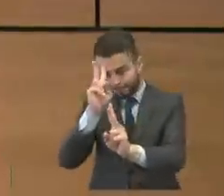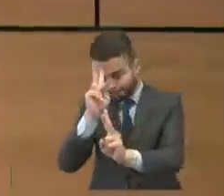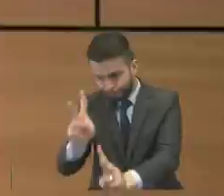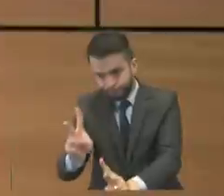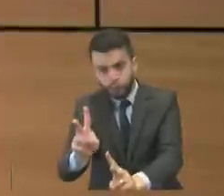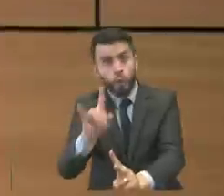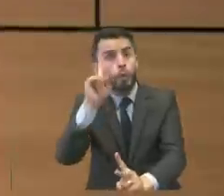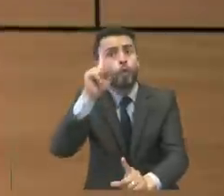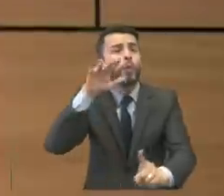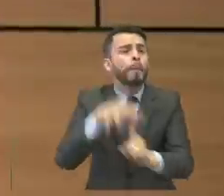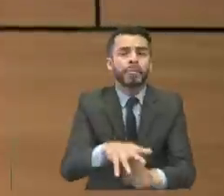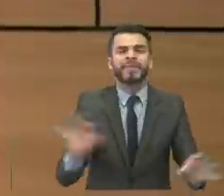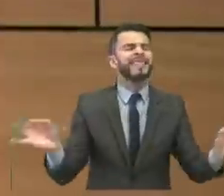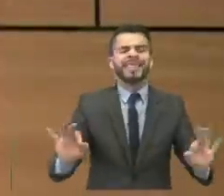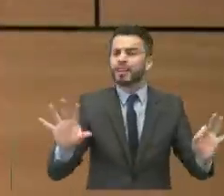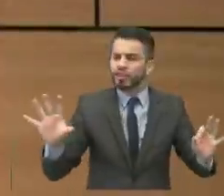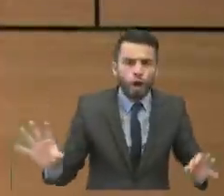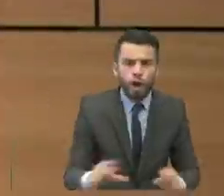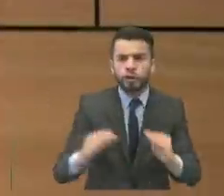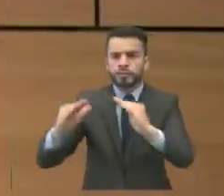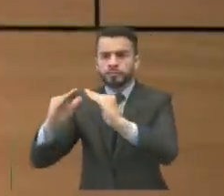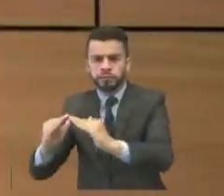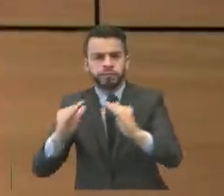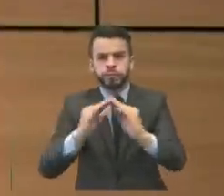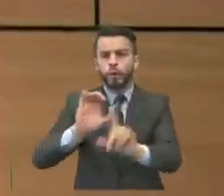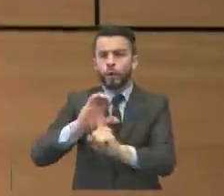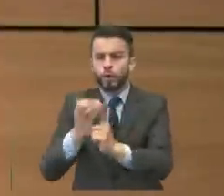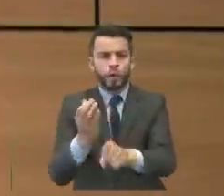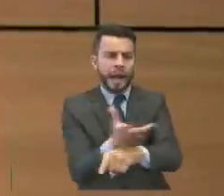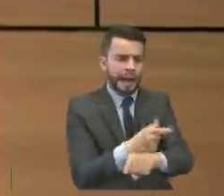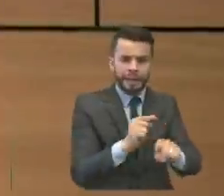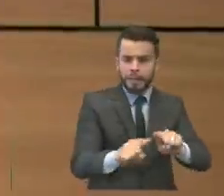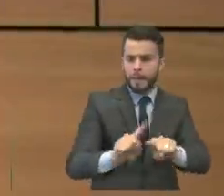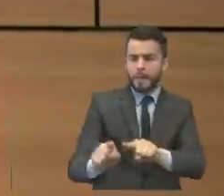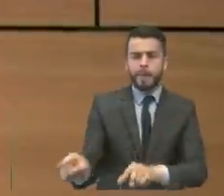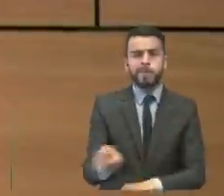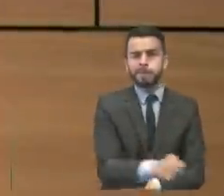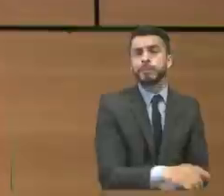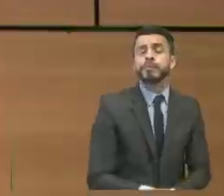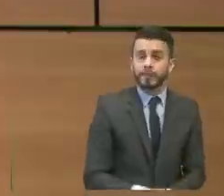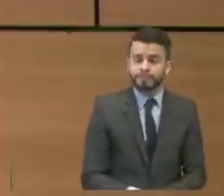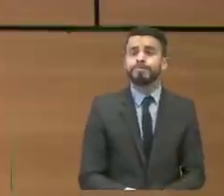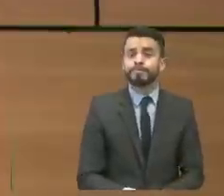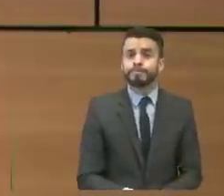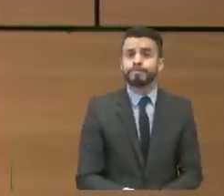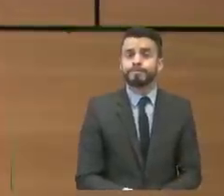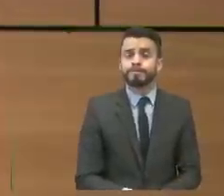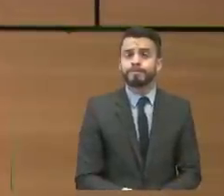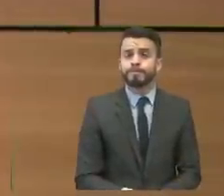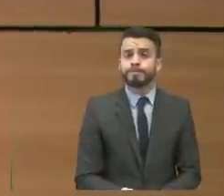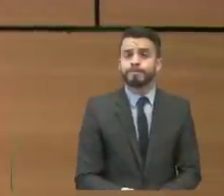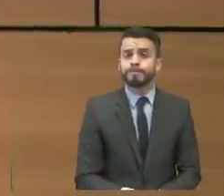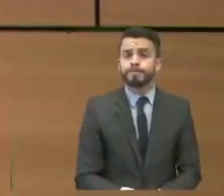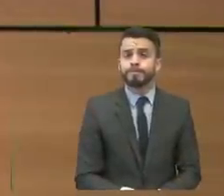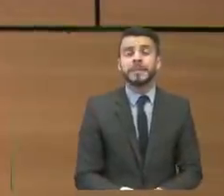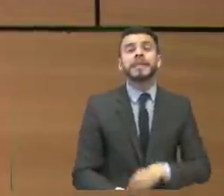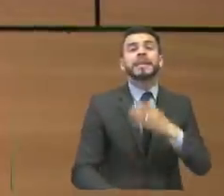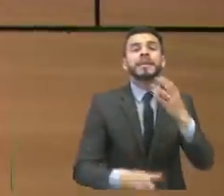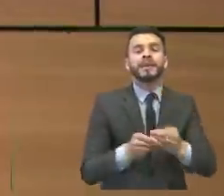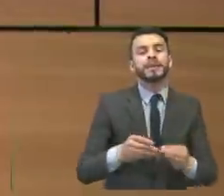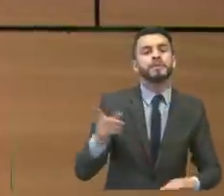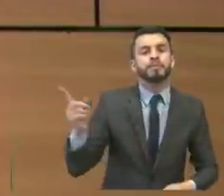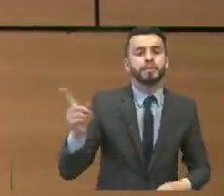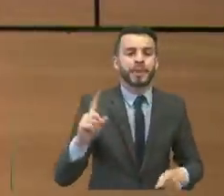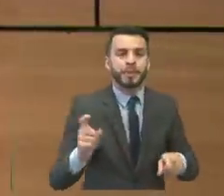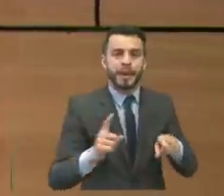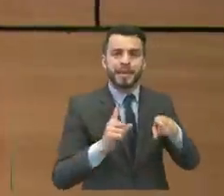excepción. Teníamos espacios públicos muy rígidos, muy inhóspitos. En el mejor de los casos era un tubo. Eso es una troncal de Transmilenio, un tubo